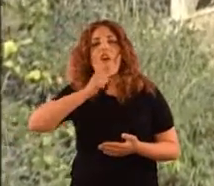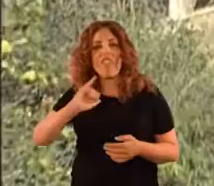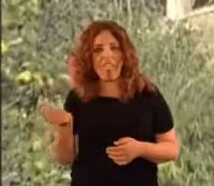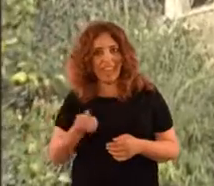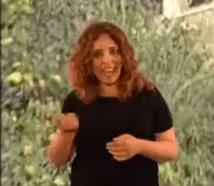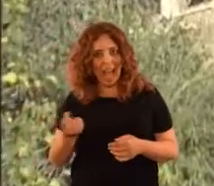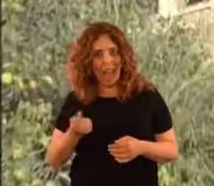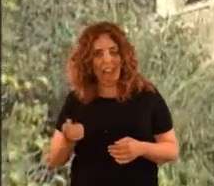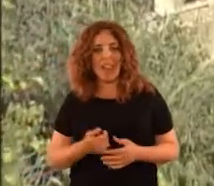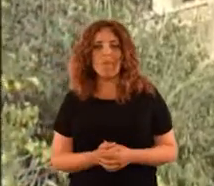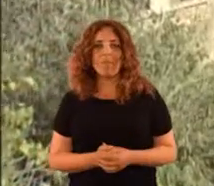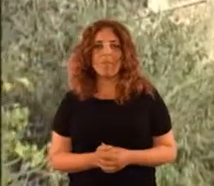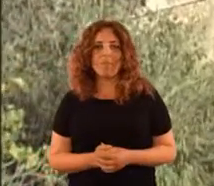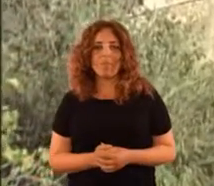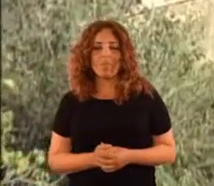y cereal de la comarca.